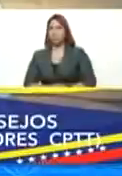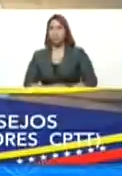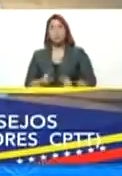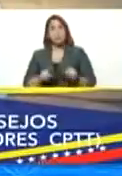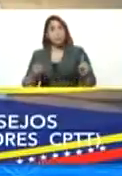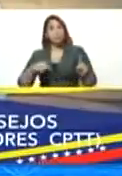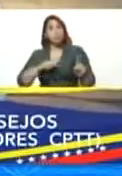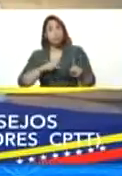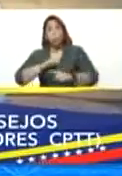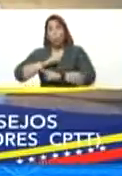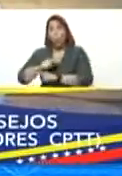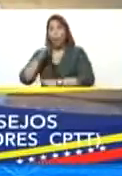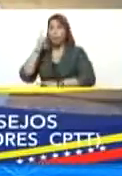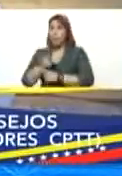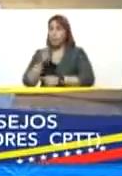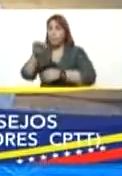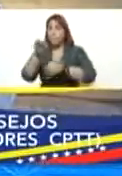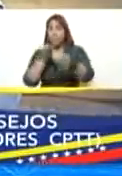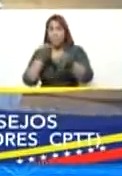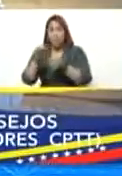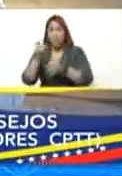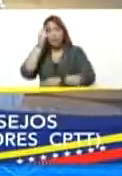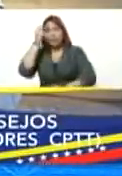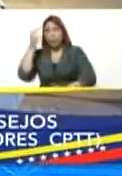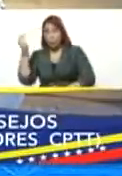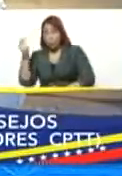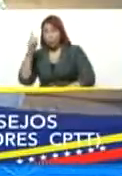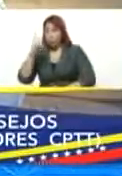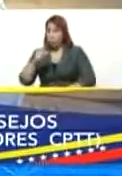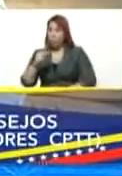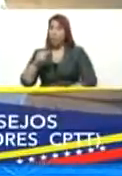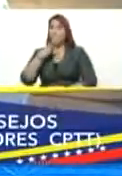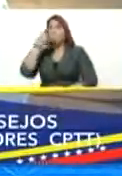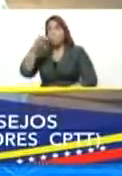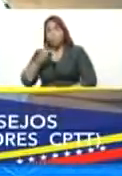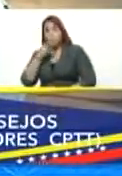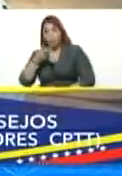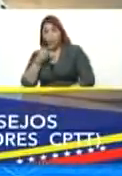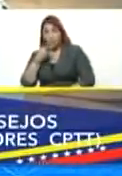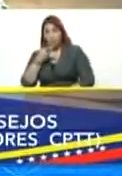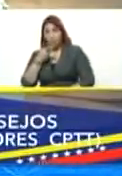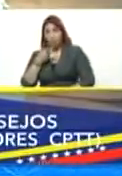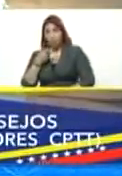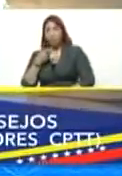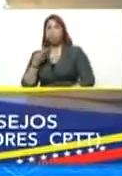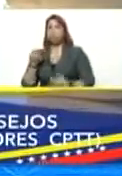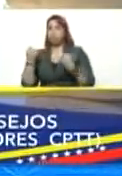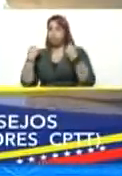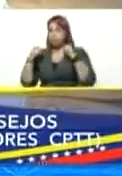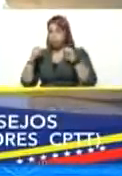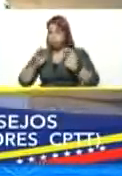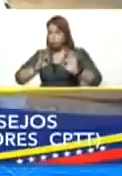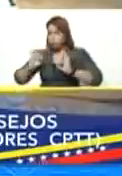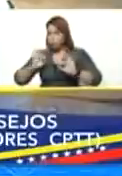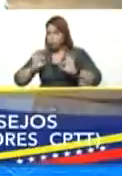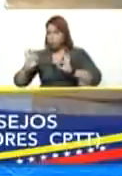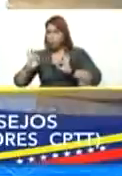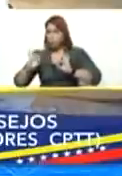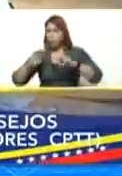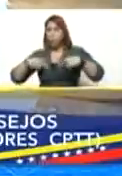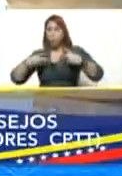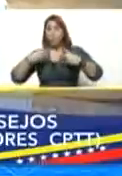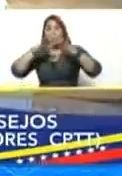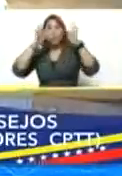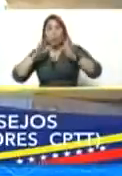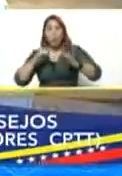pero estamos obligados a explicarlo en lo teórico, en lo político y en lo práctico. El nuevo modelo